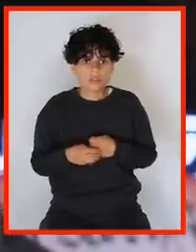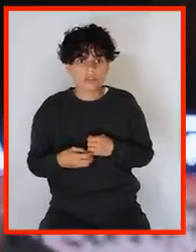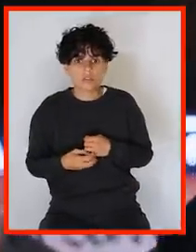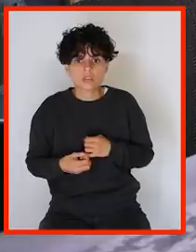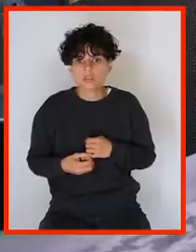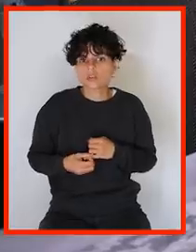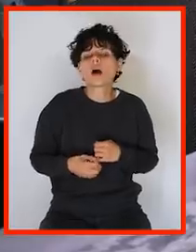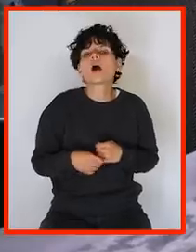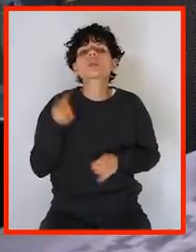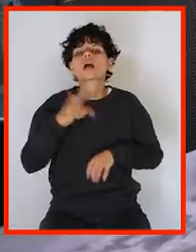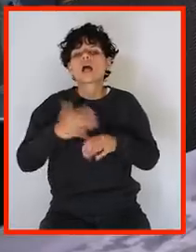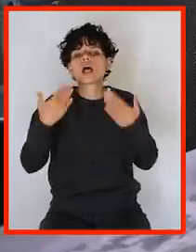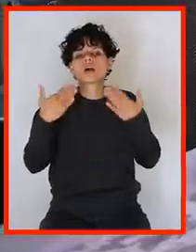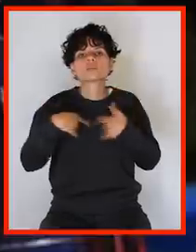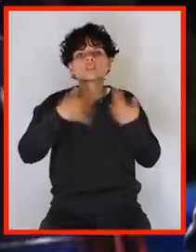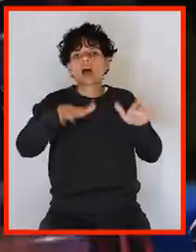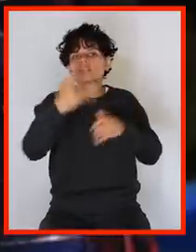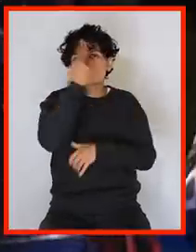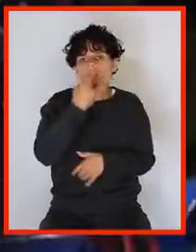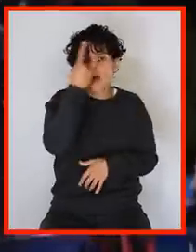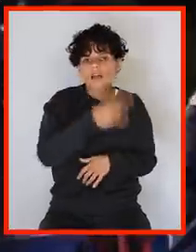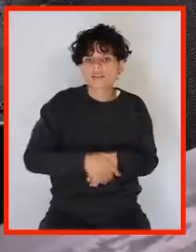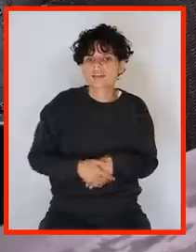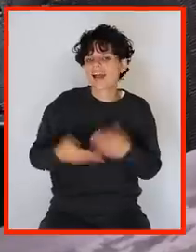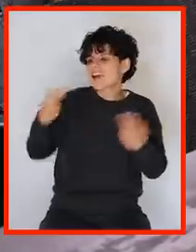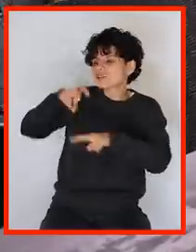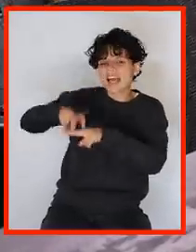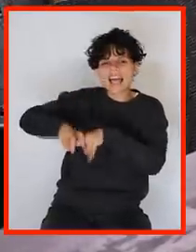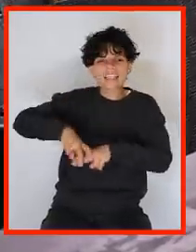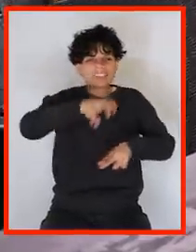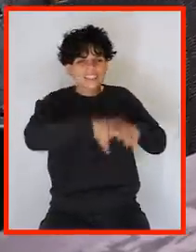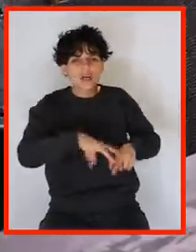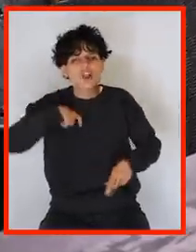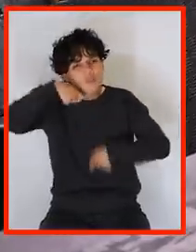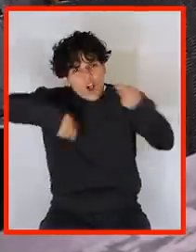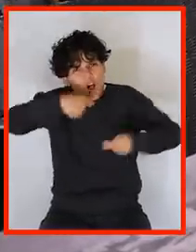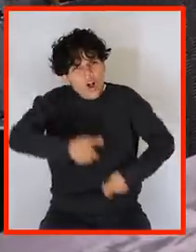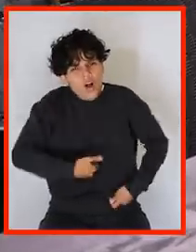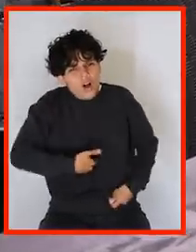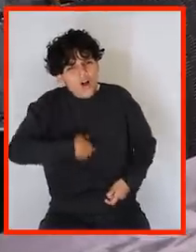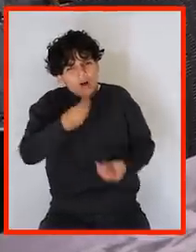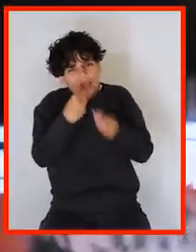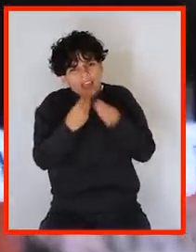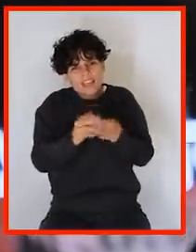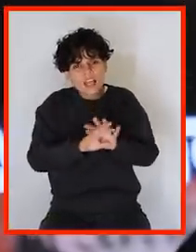pongo, no? No, sé, si es que me dio calor, te dio calor. Oye. ¿Cuánto has tomado? Oye, no, voy a sentar, sí, porque quiero